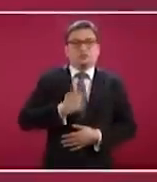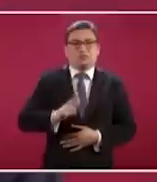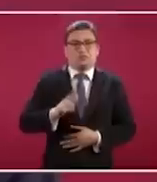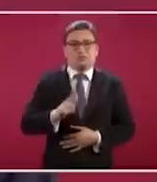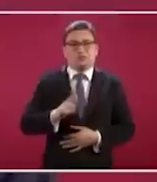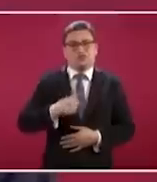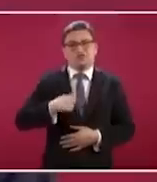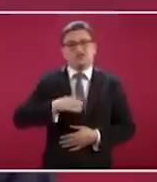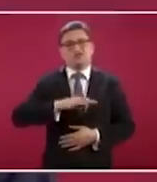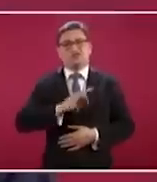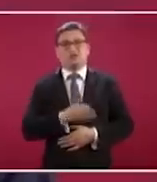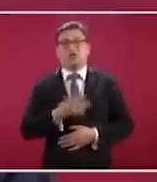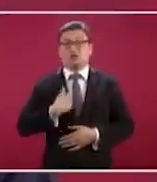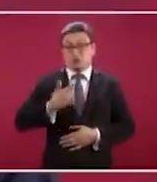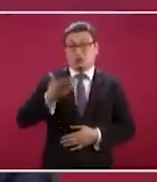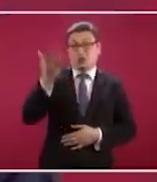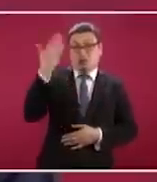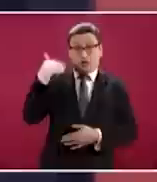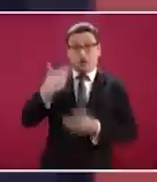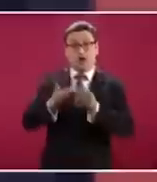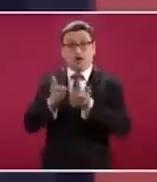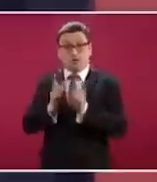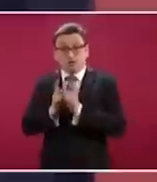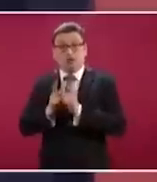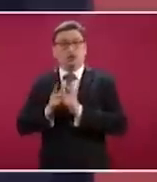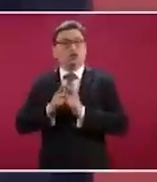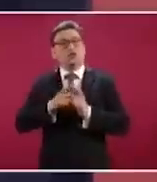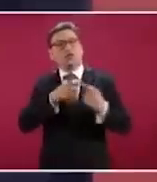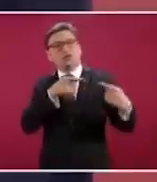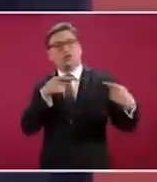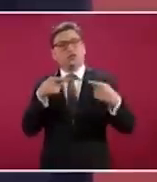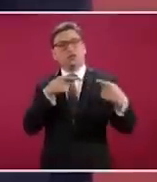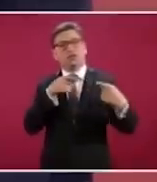y nunca opté por la violencia.